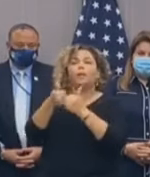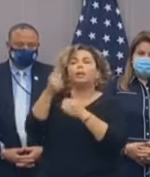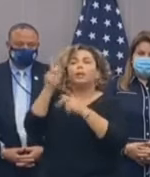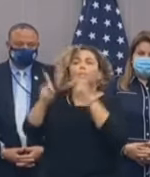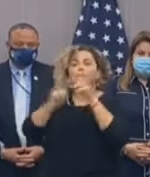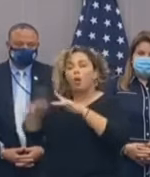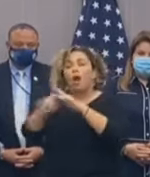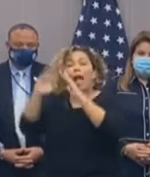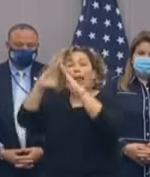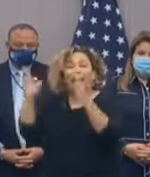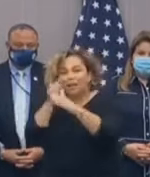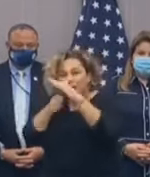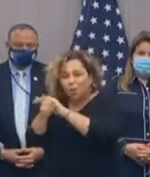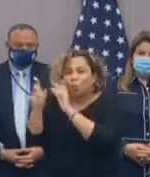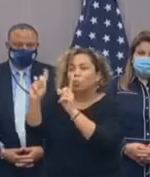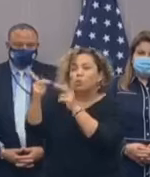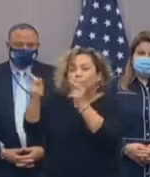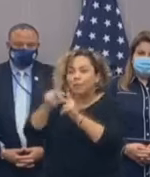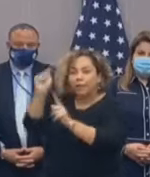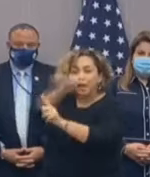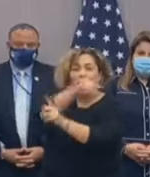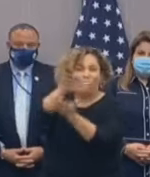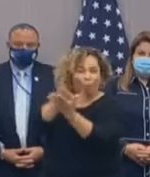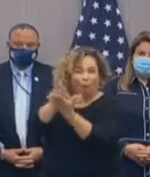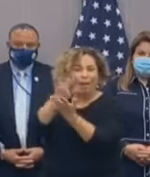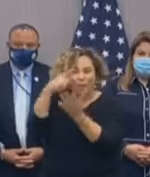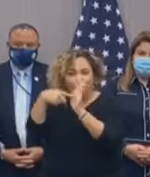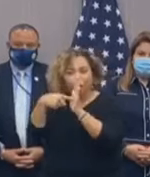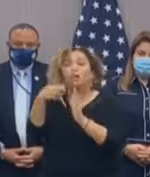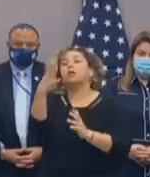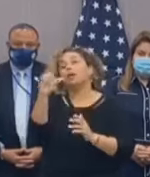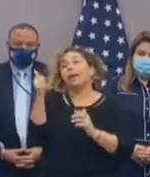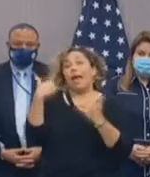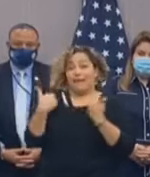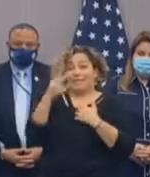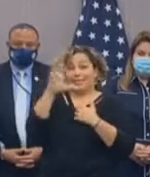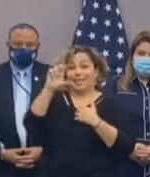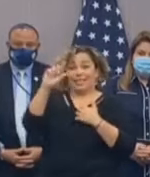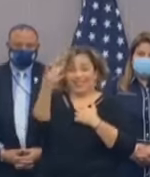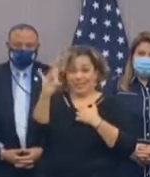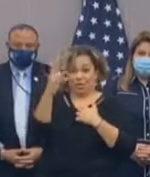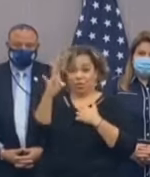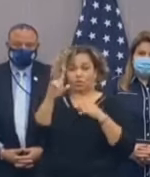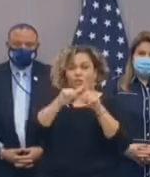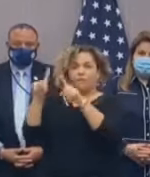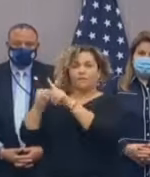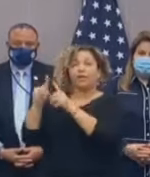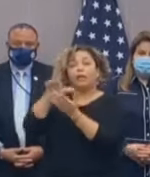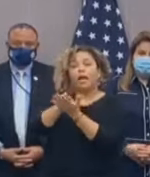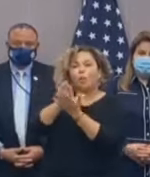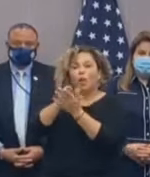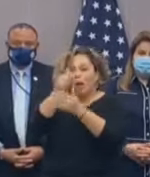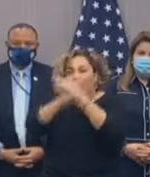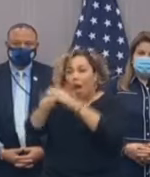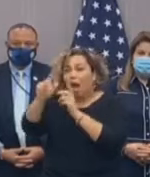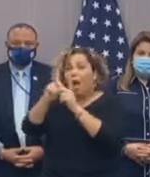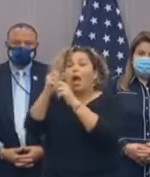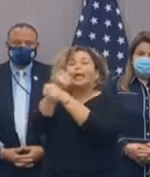momento, según se informó, hay 318 refugios identificados para una capacidad